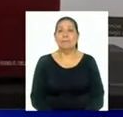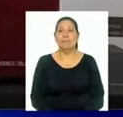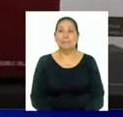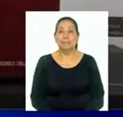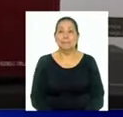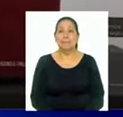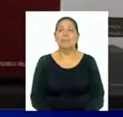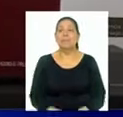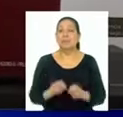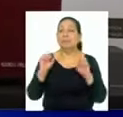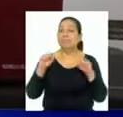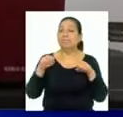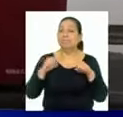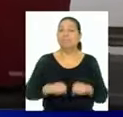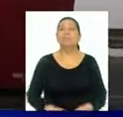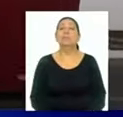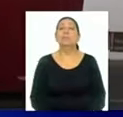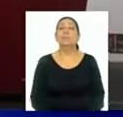Sí,